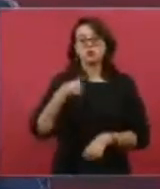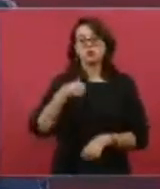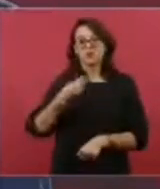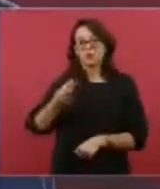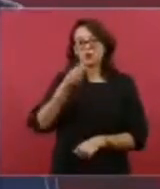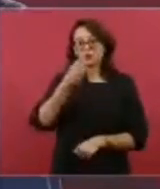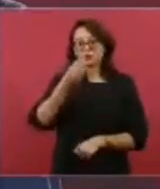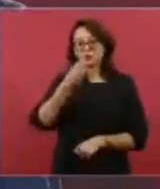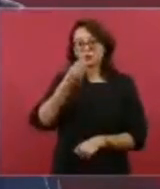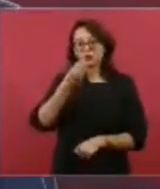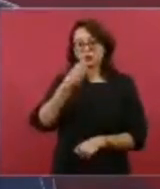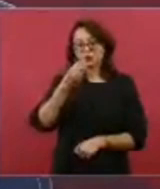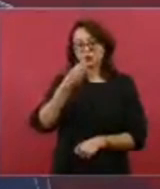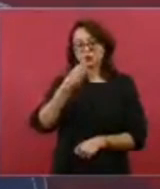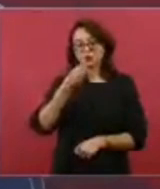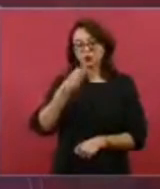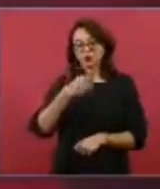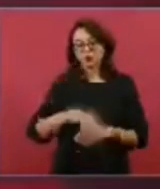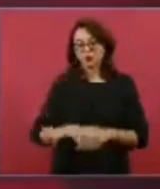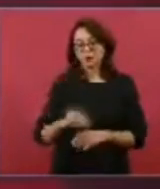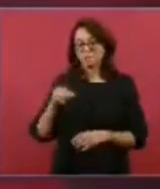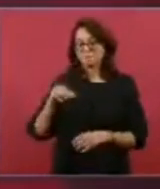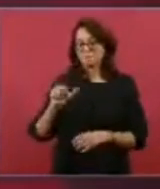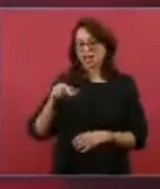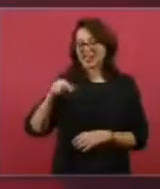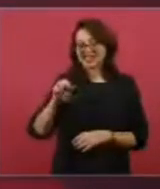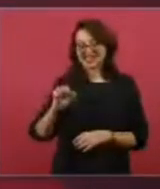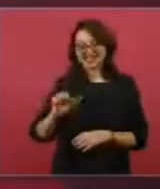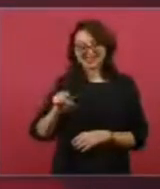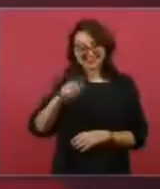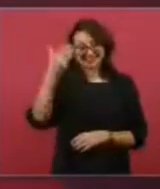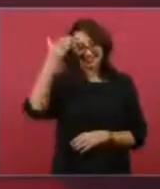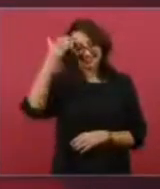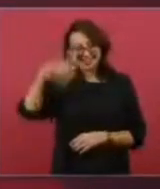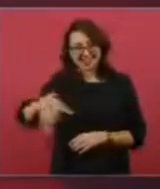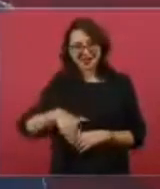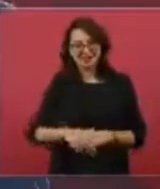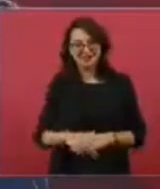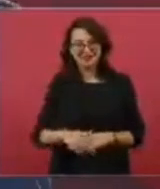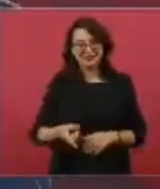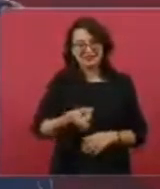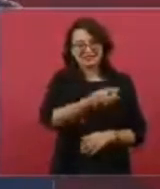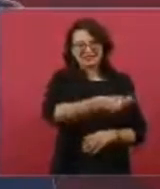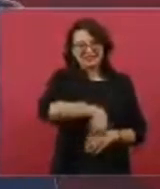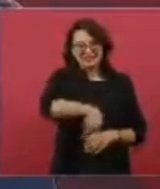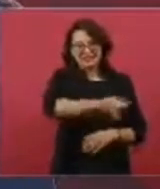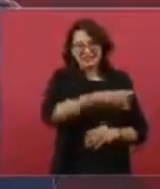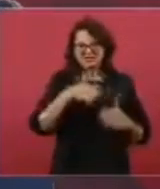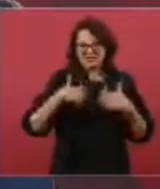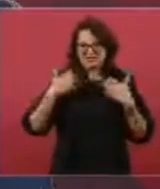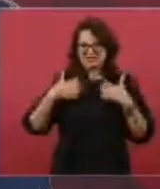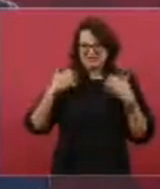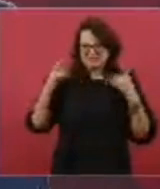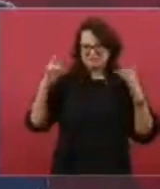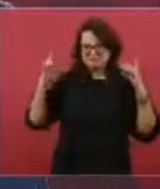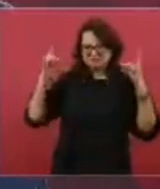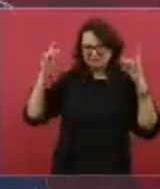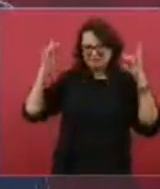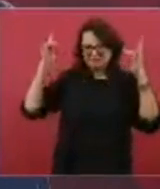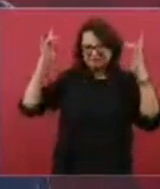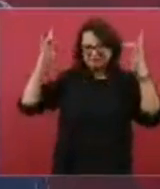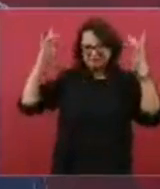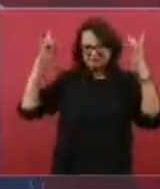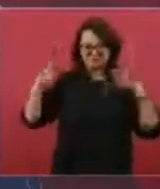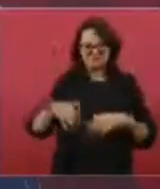una manea, luego los derechosos, ¿no?, los conserva, se ponen muy enojados porque saco al